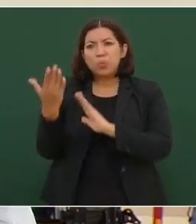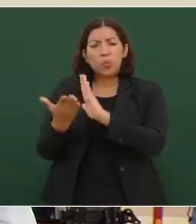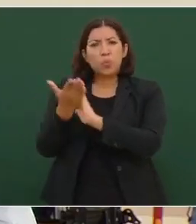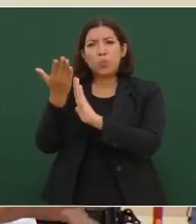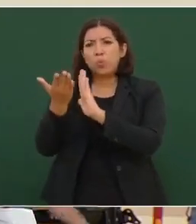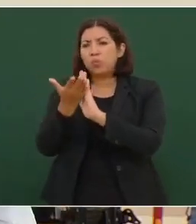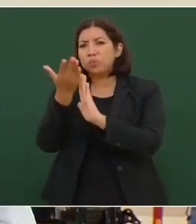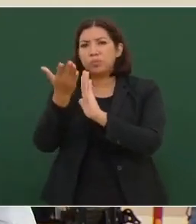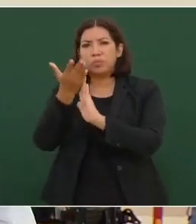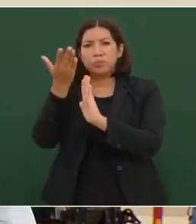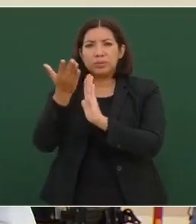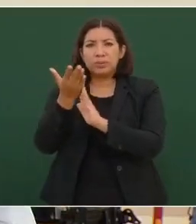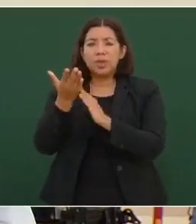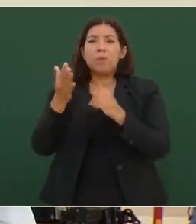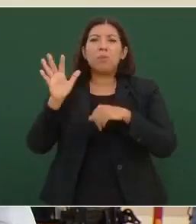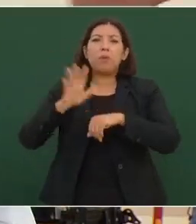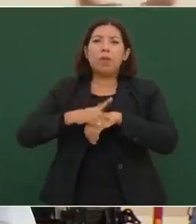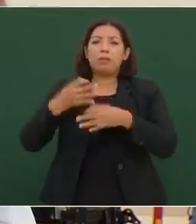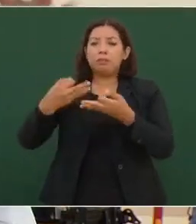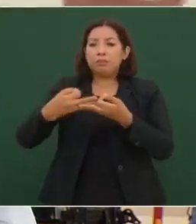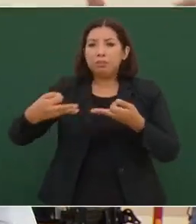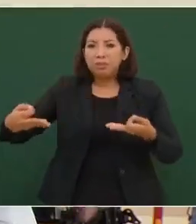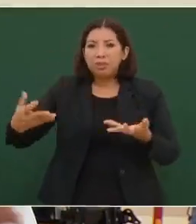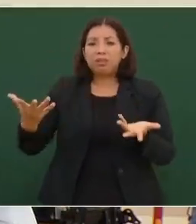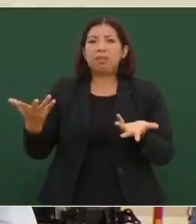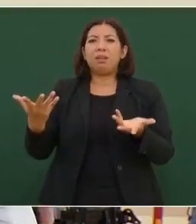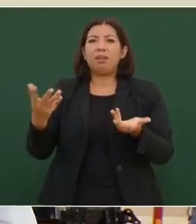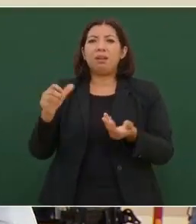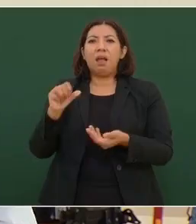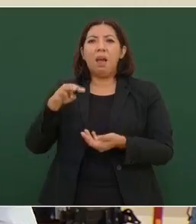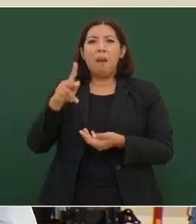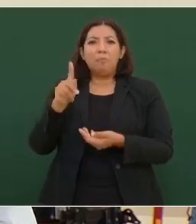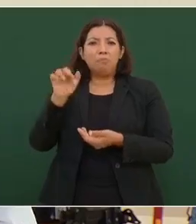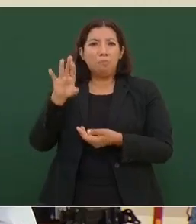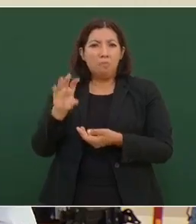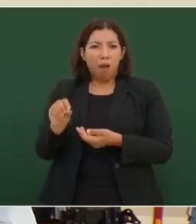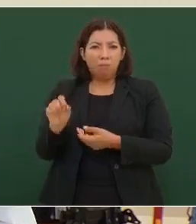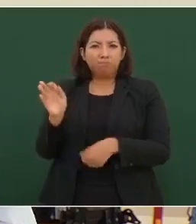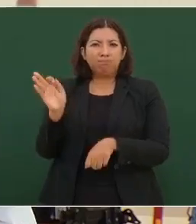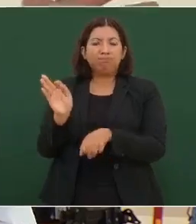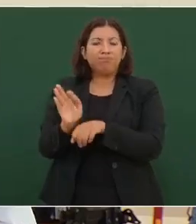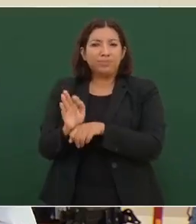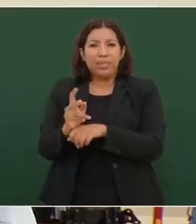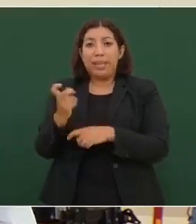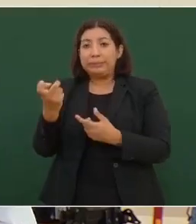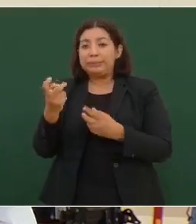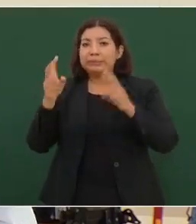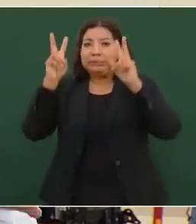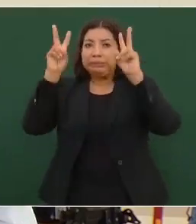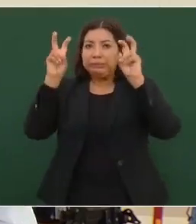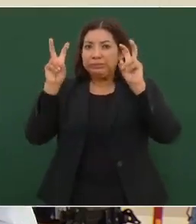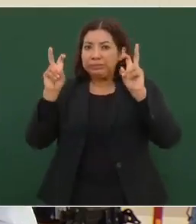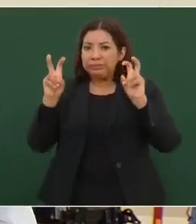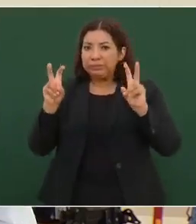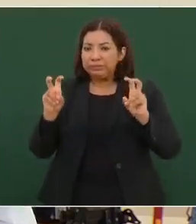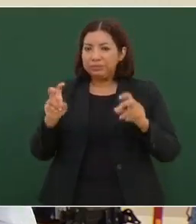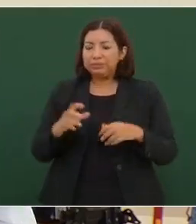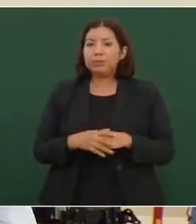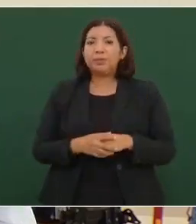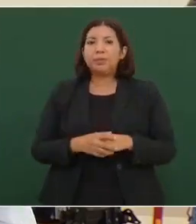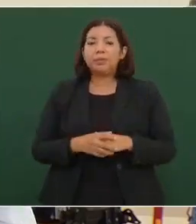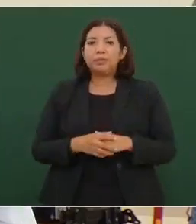construcción, derivado del suelo y todas las amparos que tuvieron, todo el tema de Calica, que también pasa